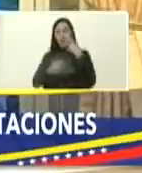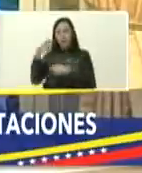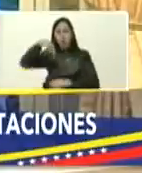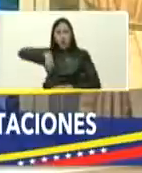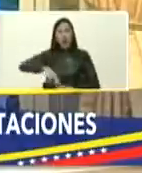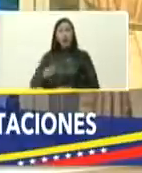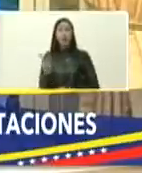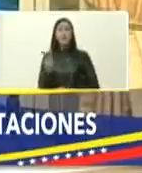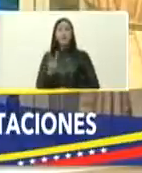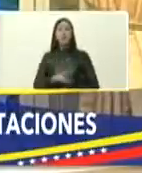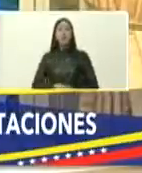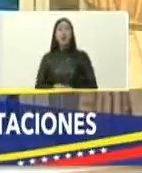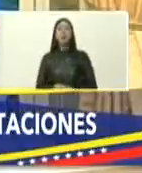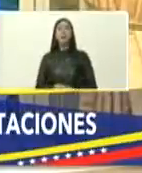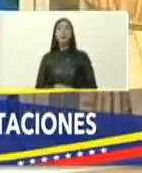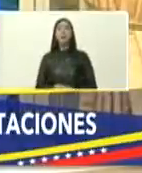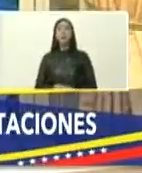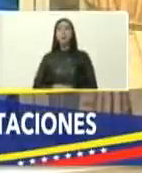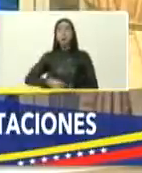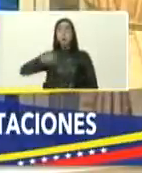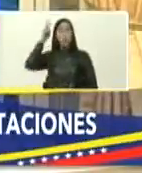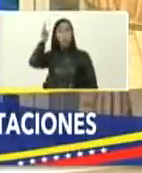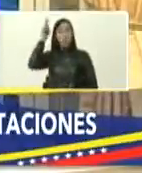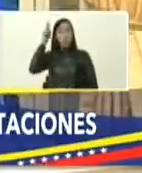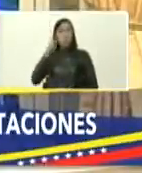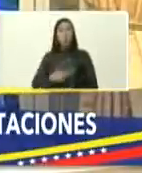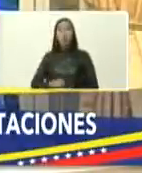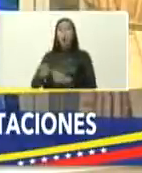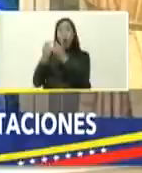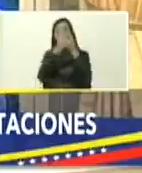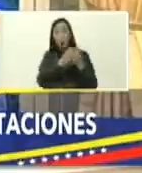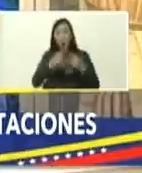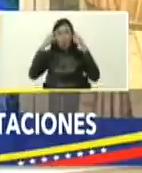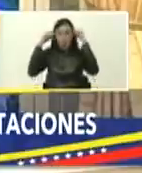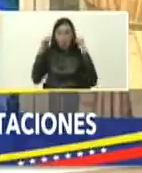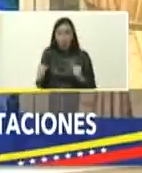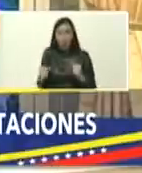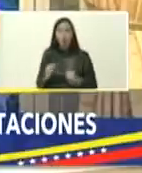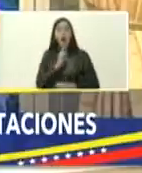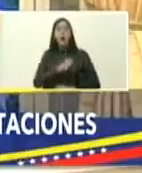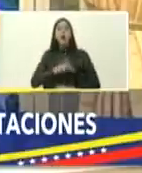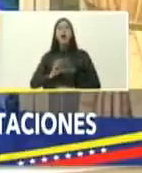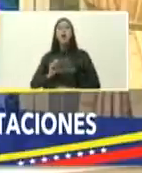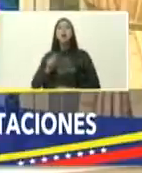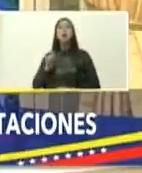Venezuela, el profesor y economista Héctor Silva.